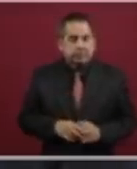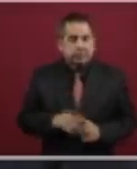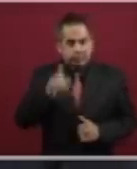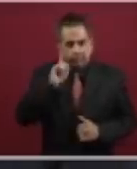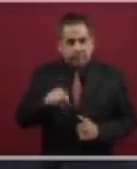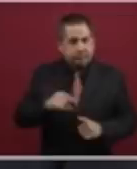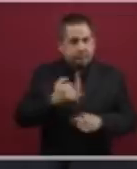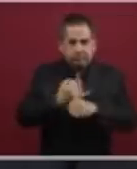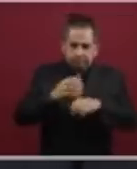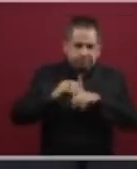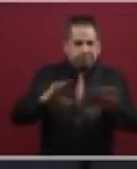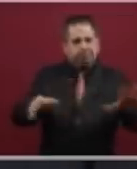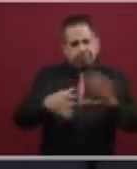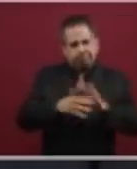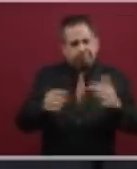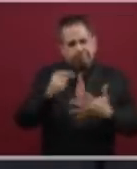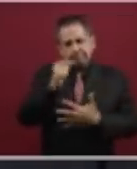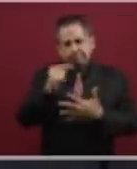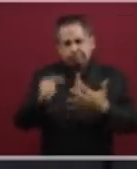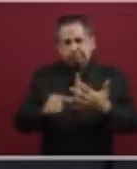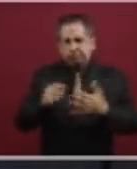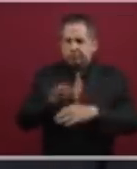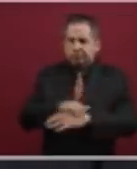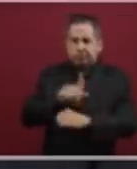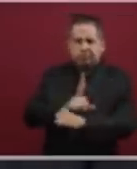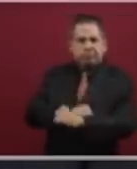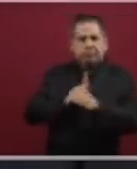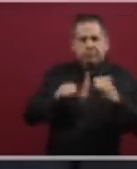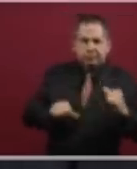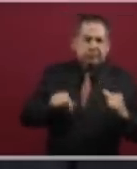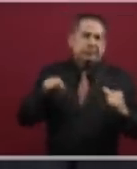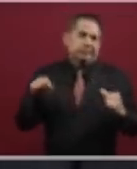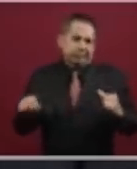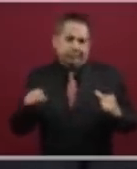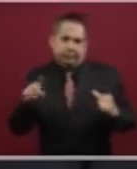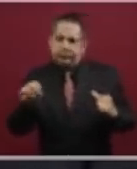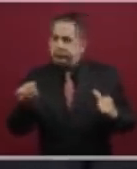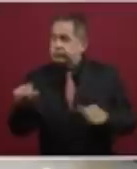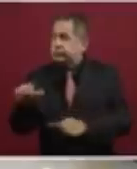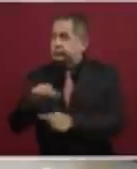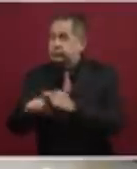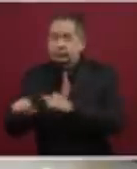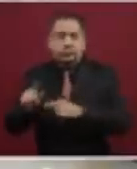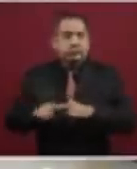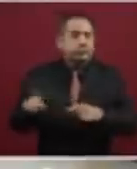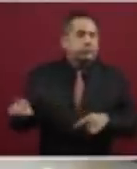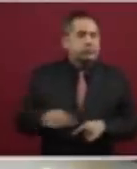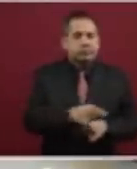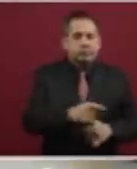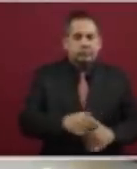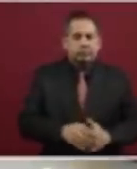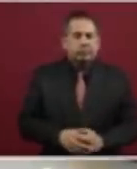les informamos sobre quién sustituye a Zoé.